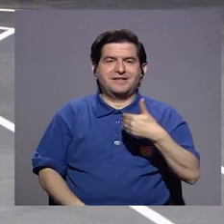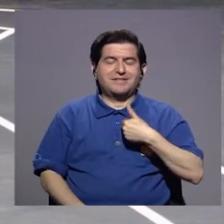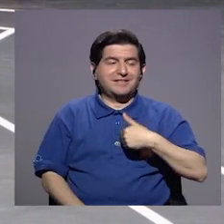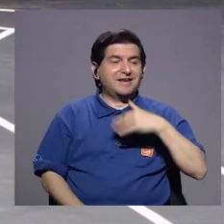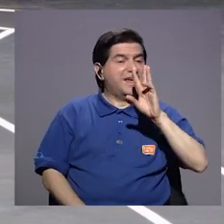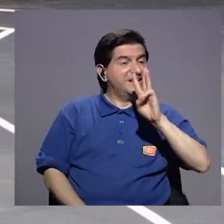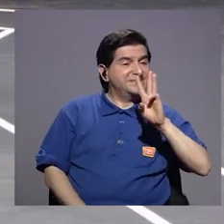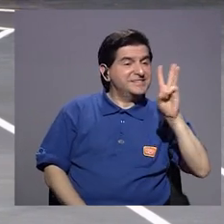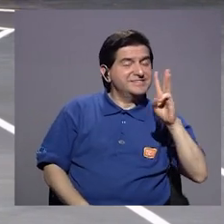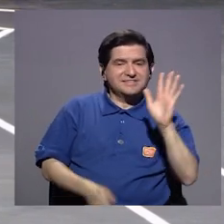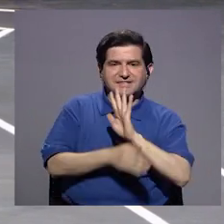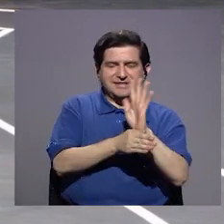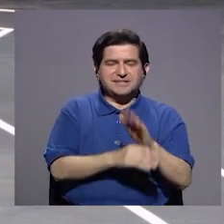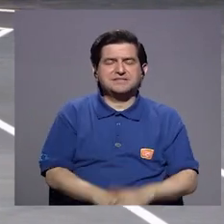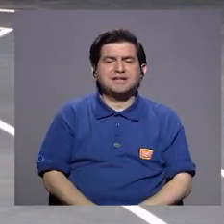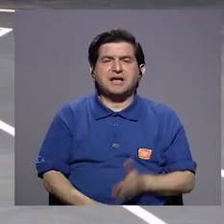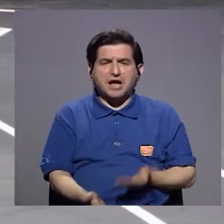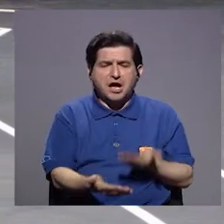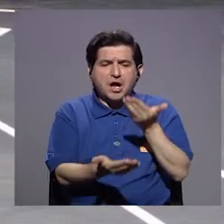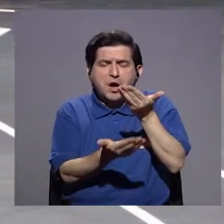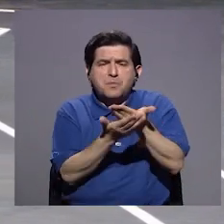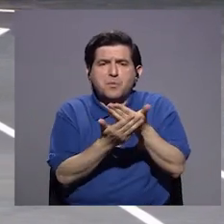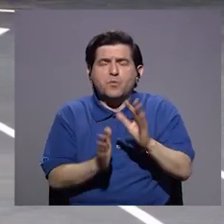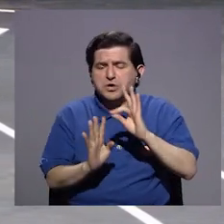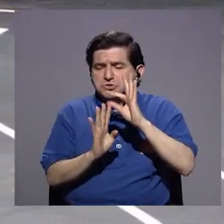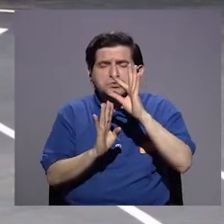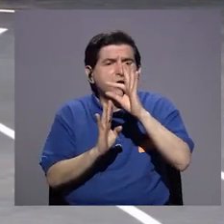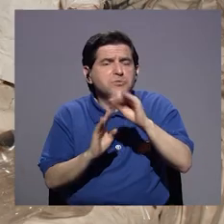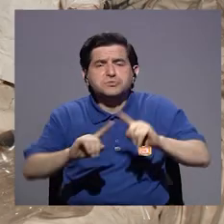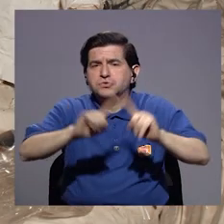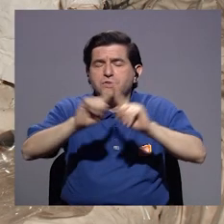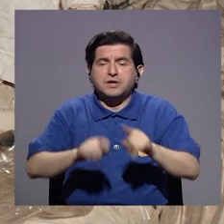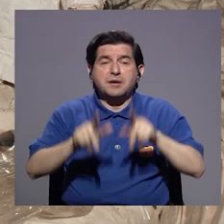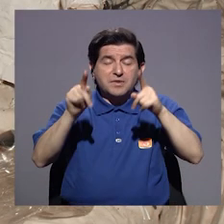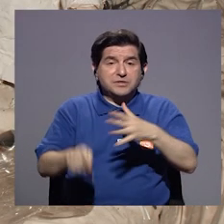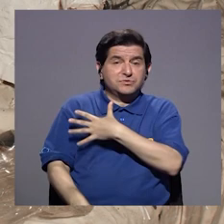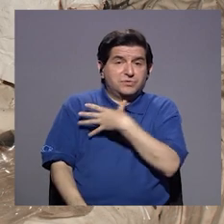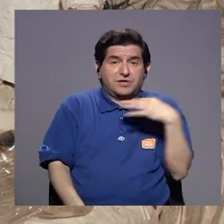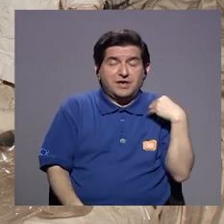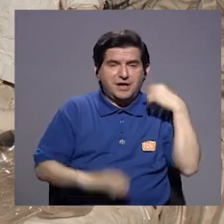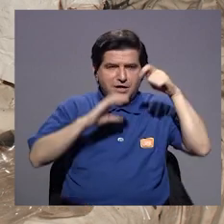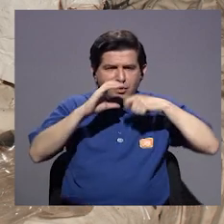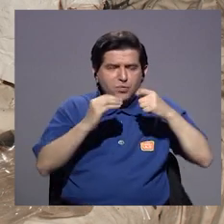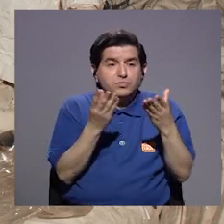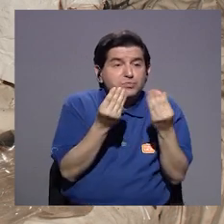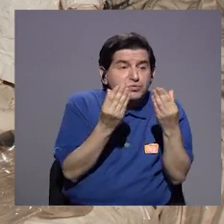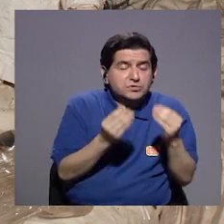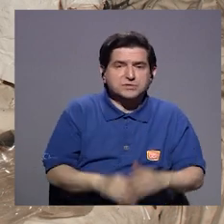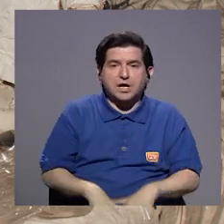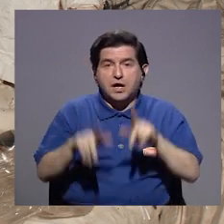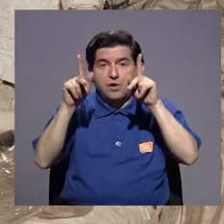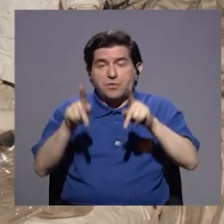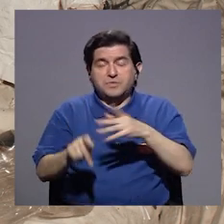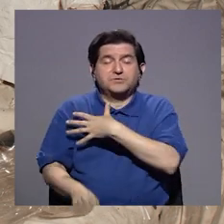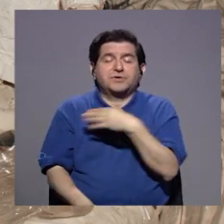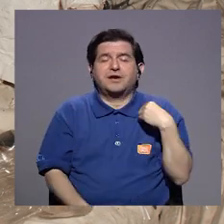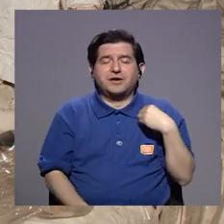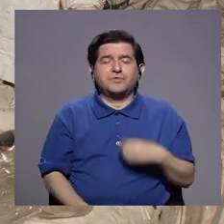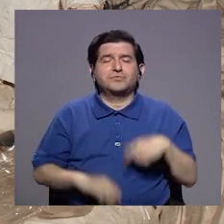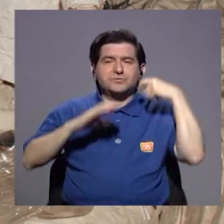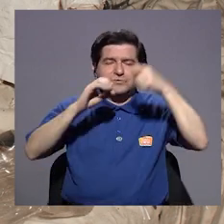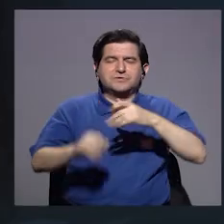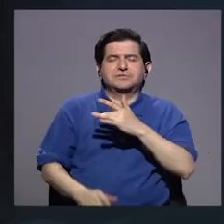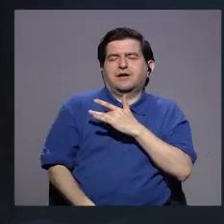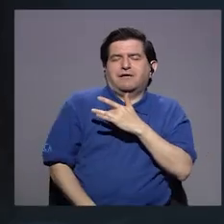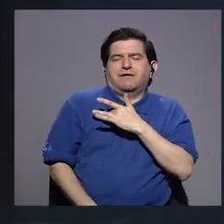tener 66 películas es que haya una oferta variada y que el que le guste el cine de terror encuentre cuáles son las de terror, y el que le guste el cine romántico